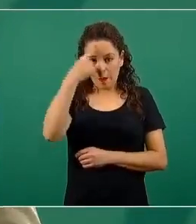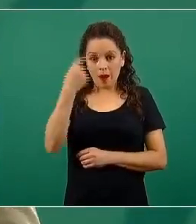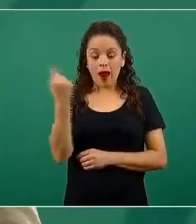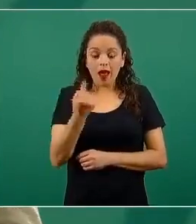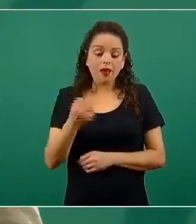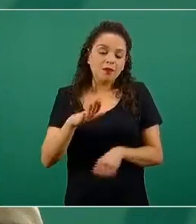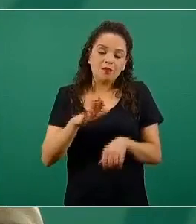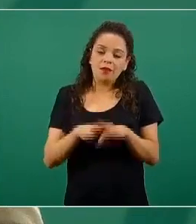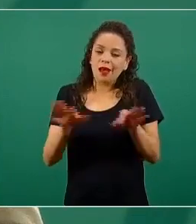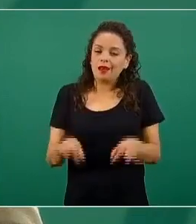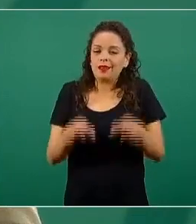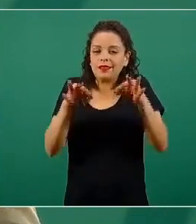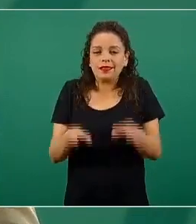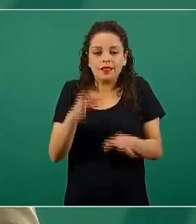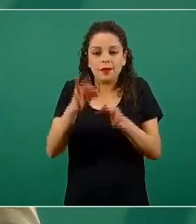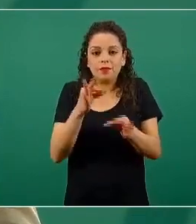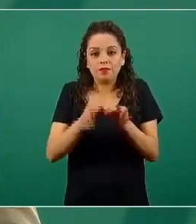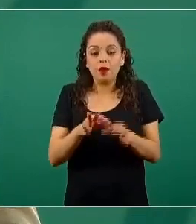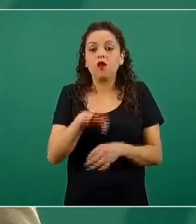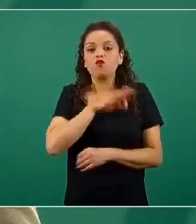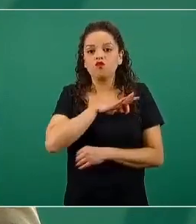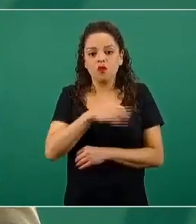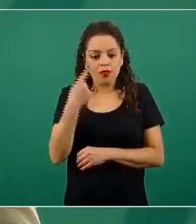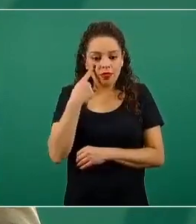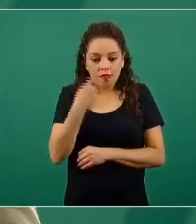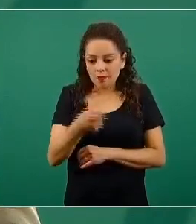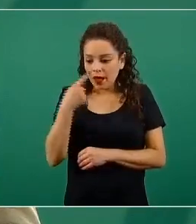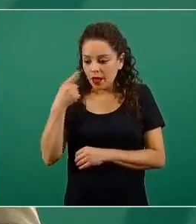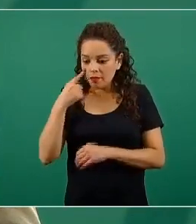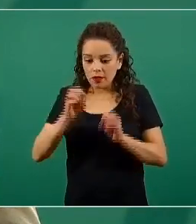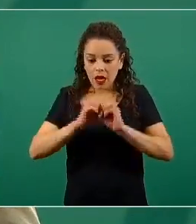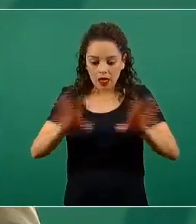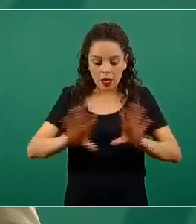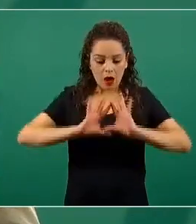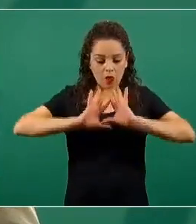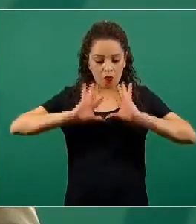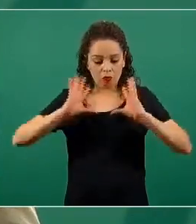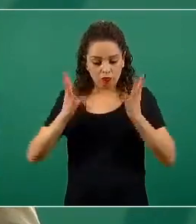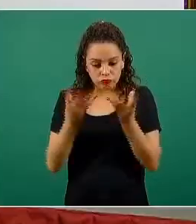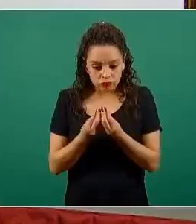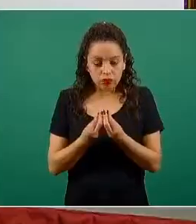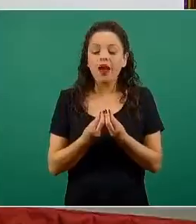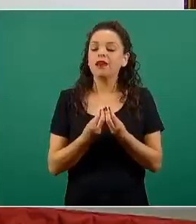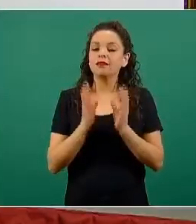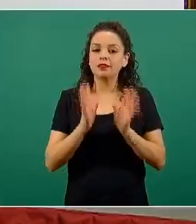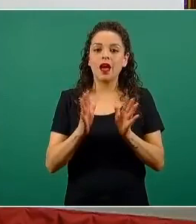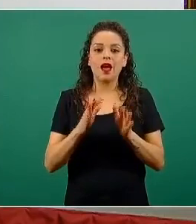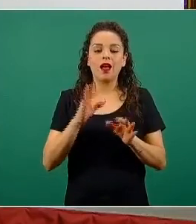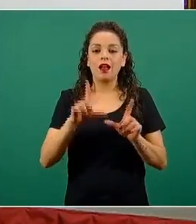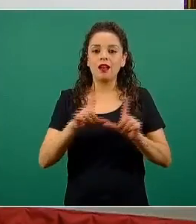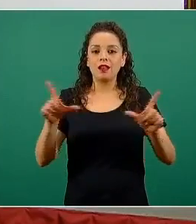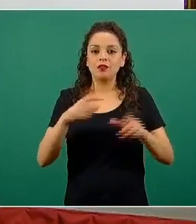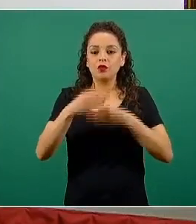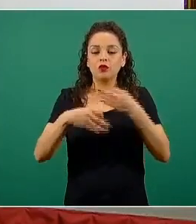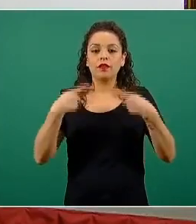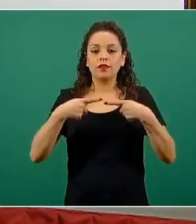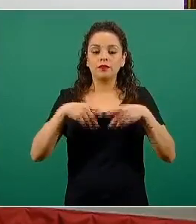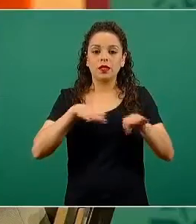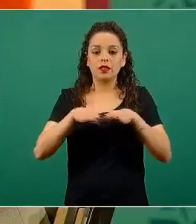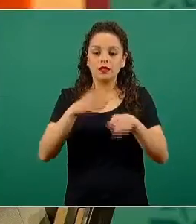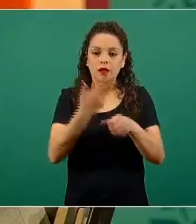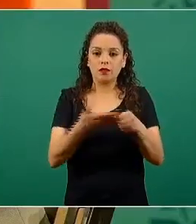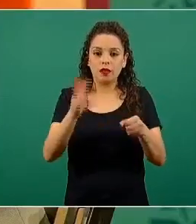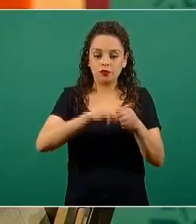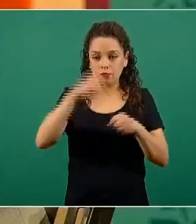mayor precisión que nos permita el completar todo el personal de primera línea en el próximo embarque